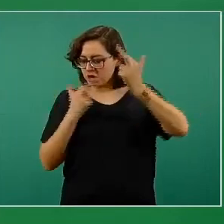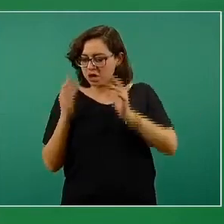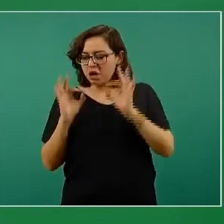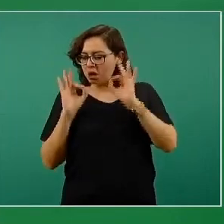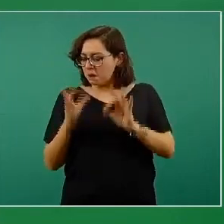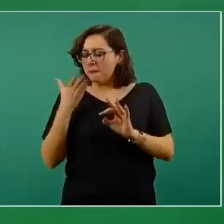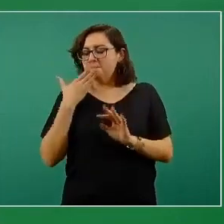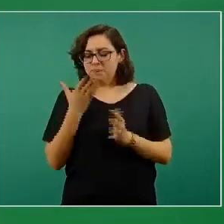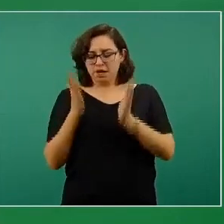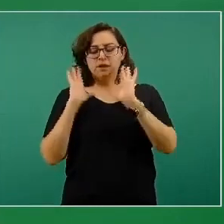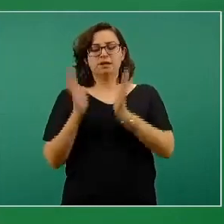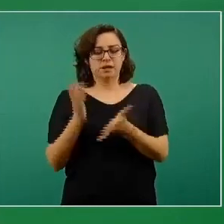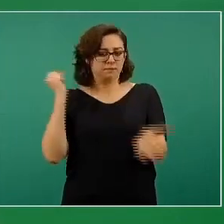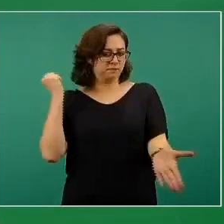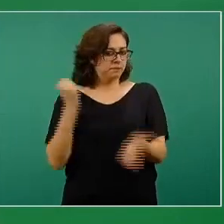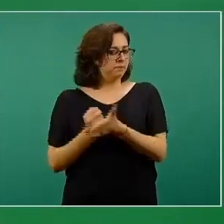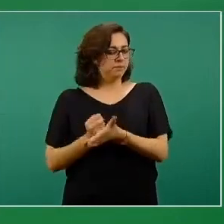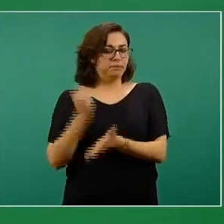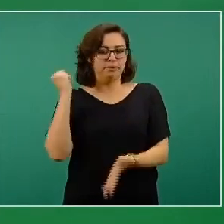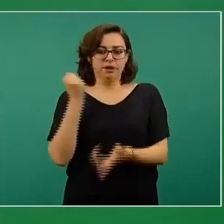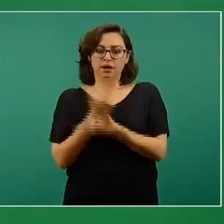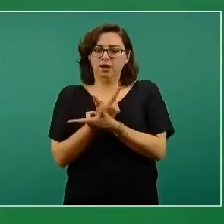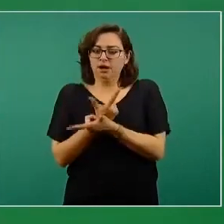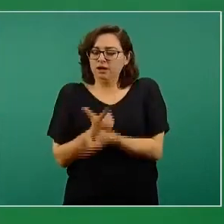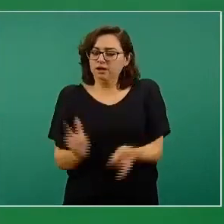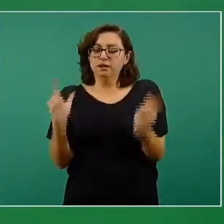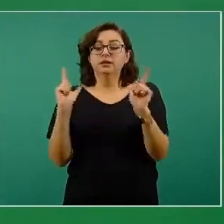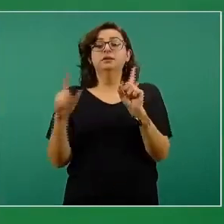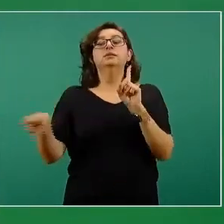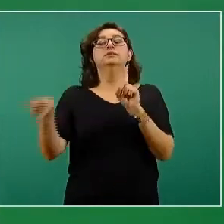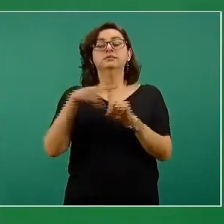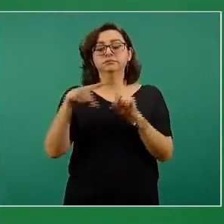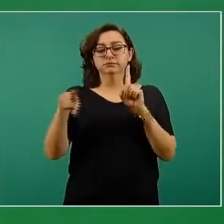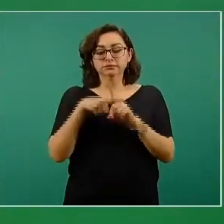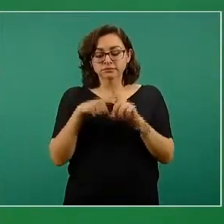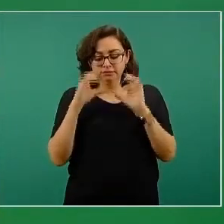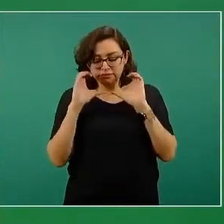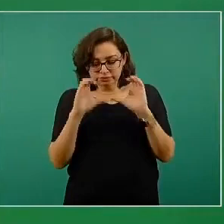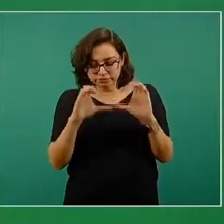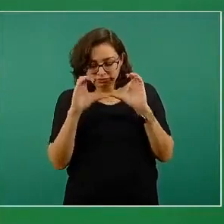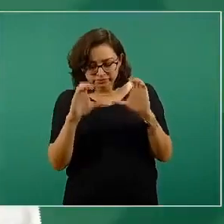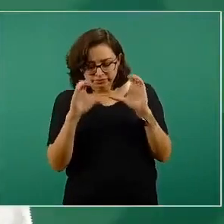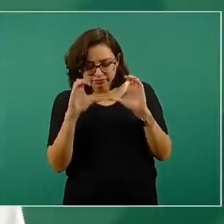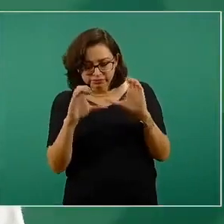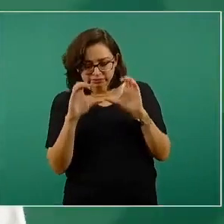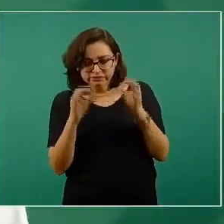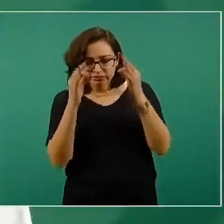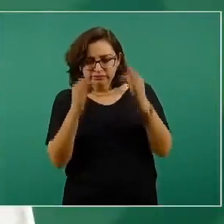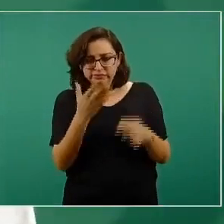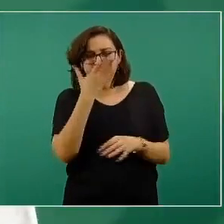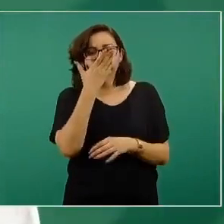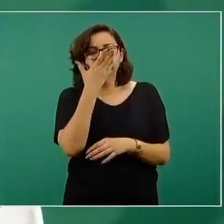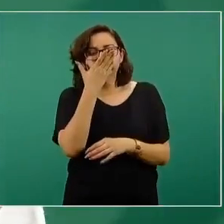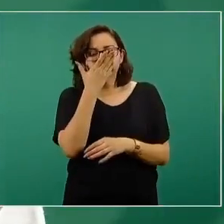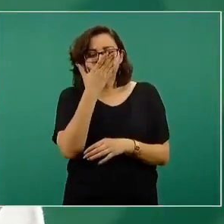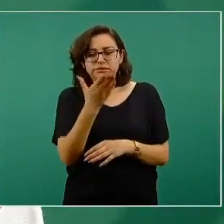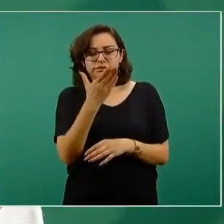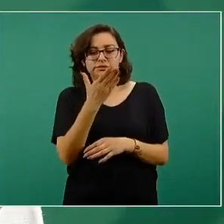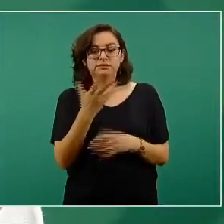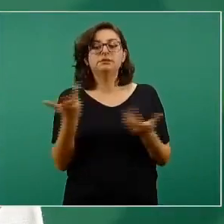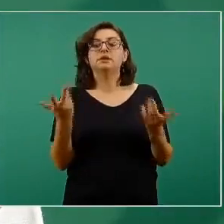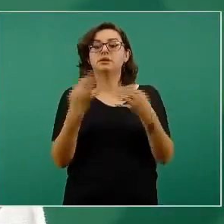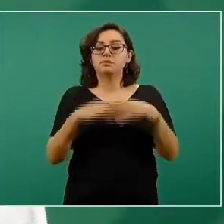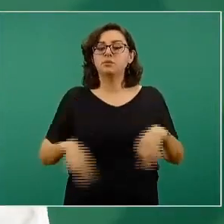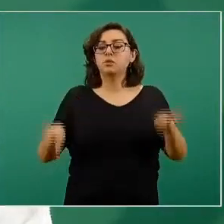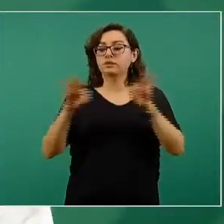quiero destacar, porque el trabajo fue muy cuidado y, como hemos dicho desde el día 0, es indispensable que la